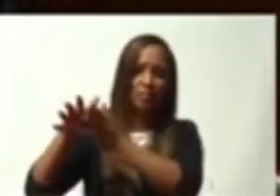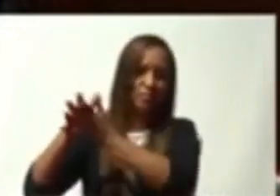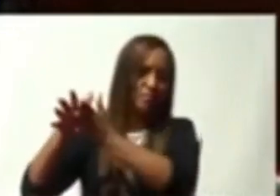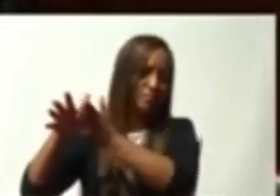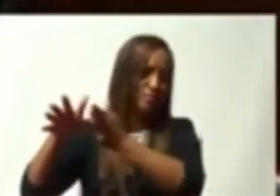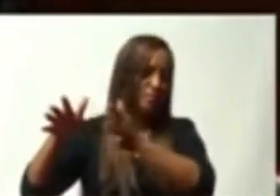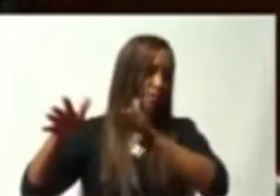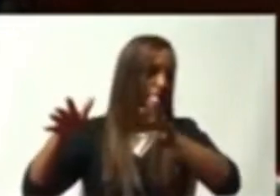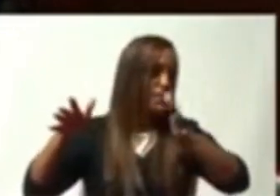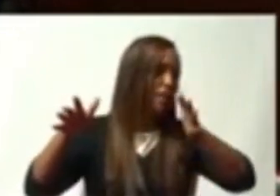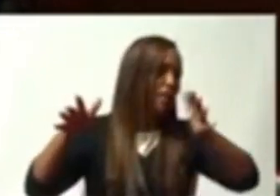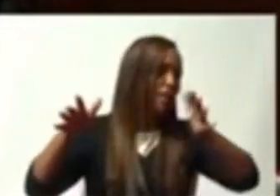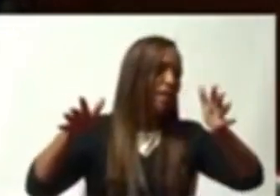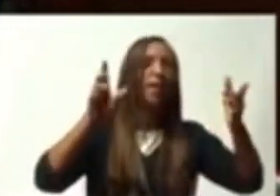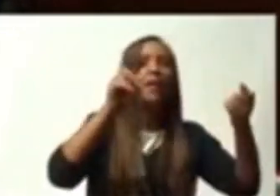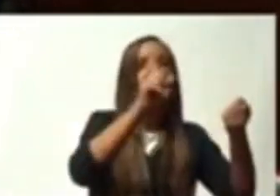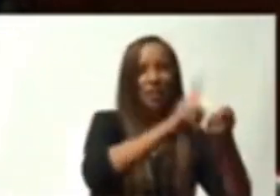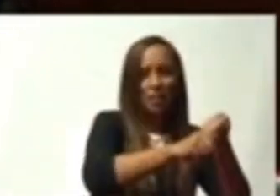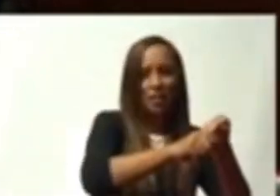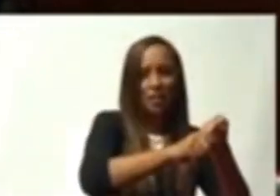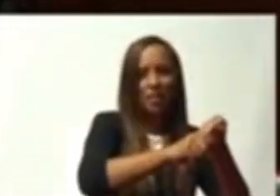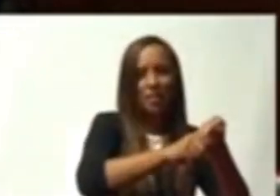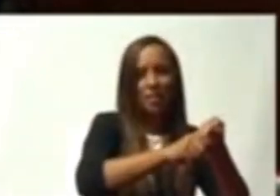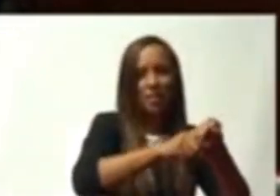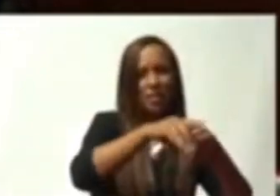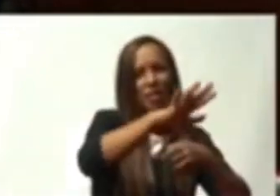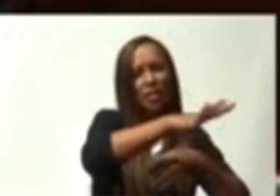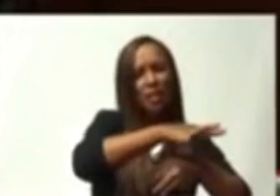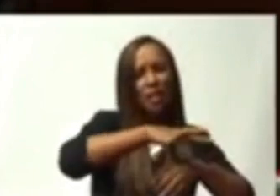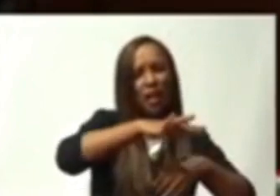Entonces, nosotros no estamos de acuerdo